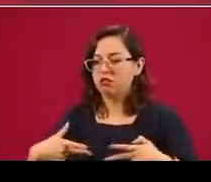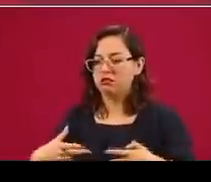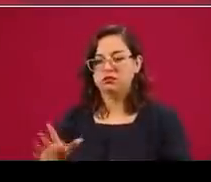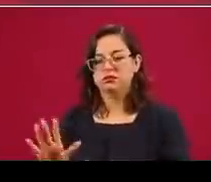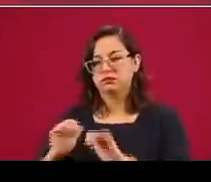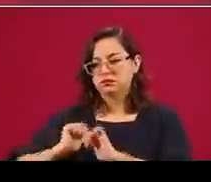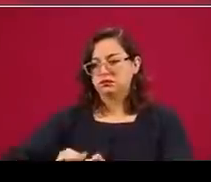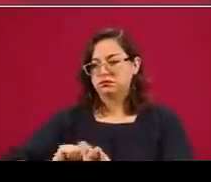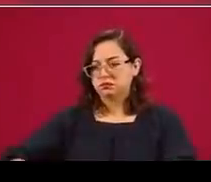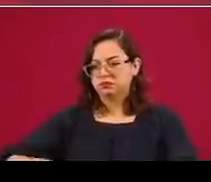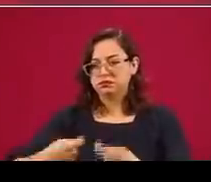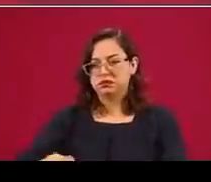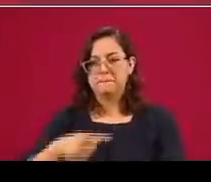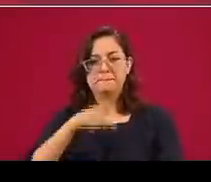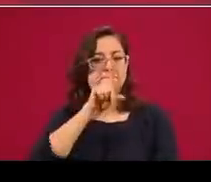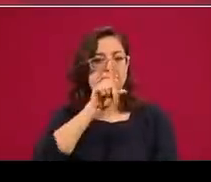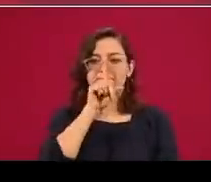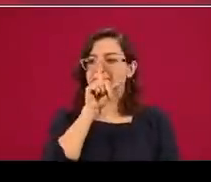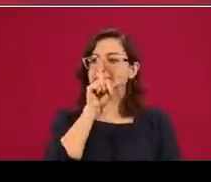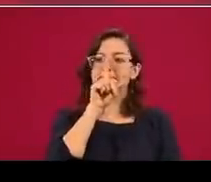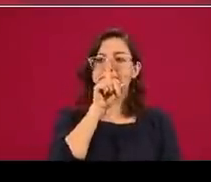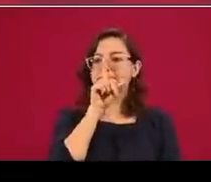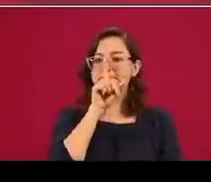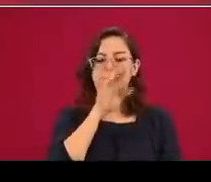Eso tiene que surgir